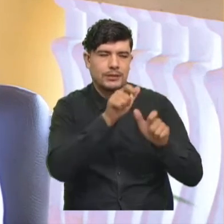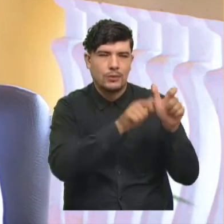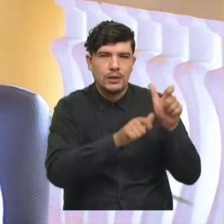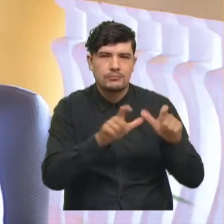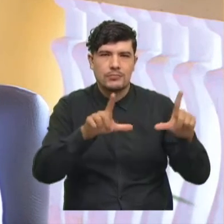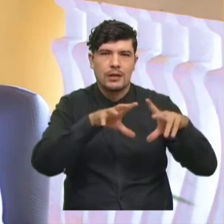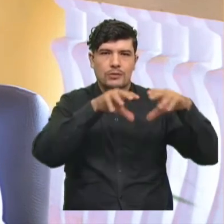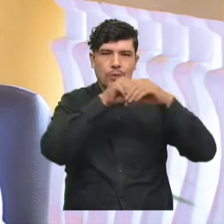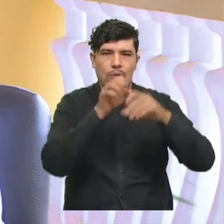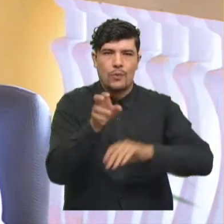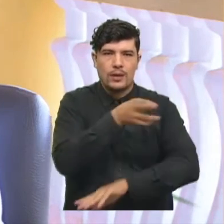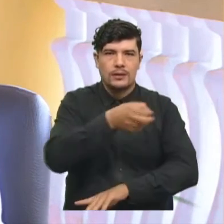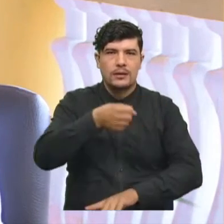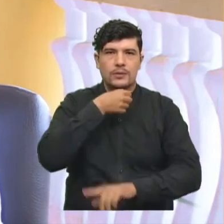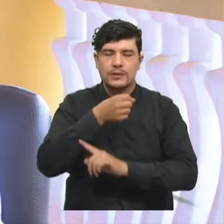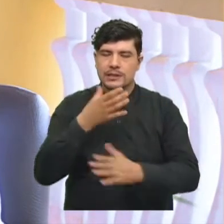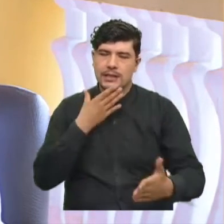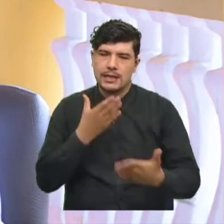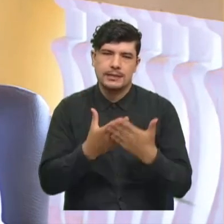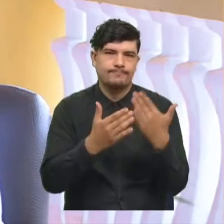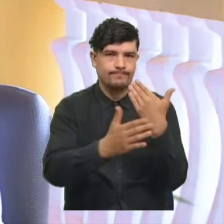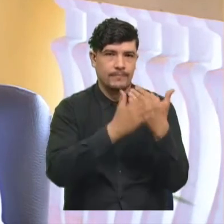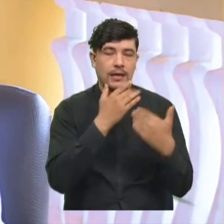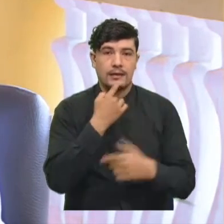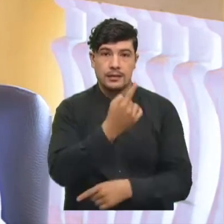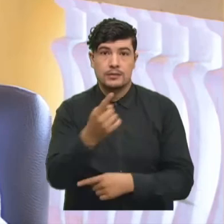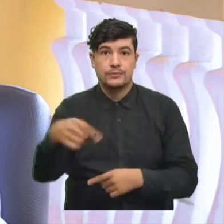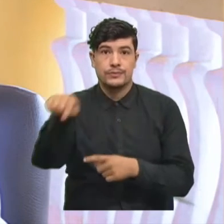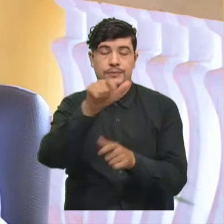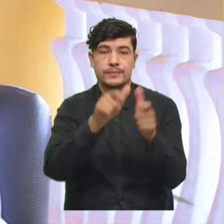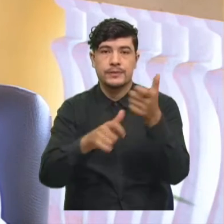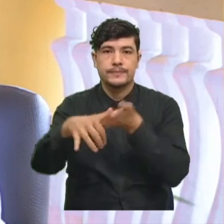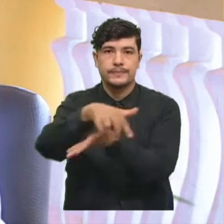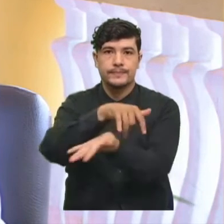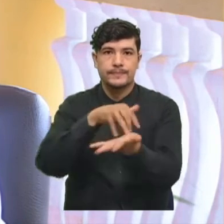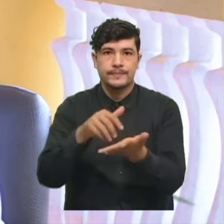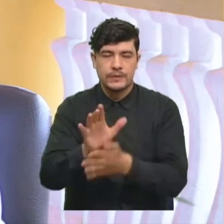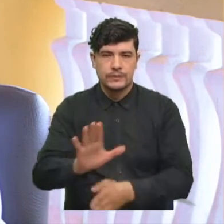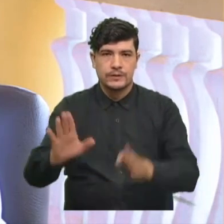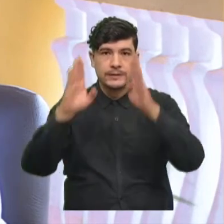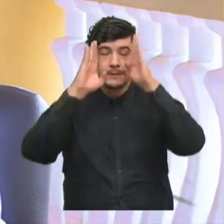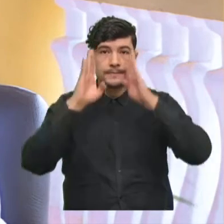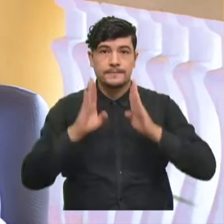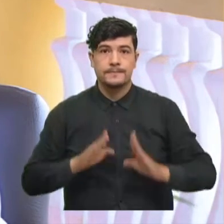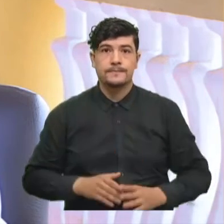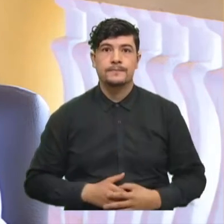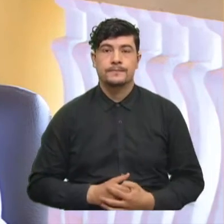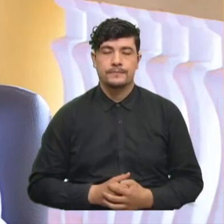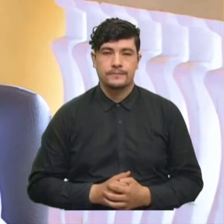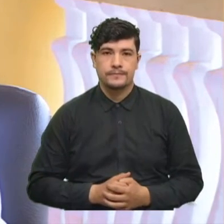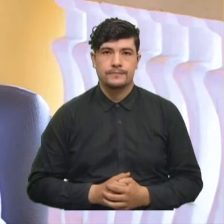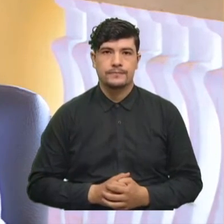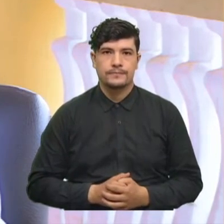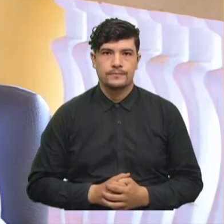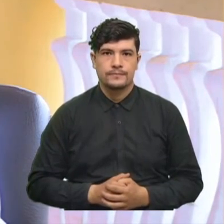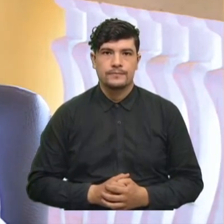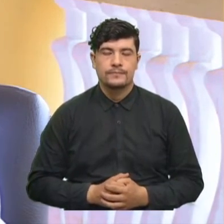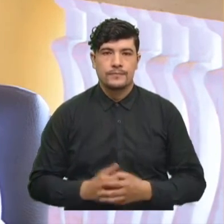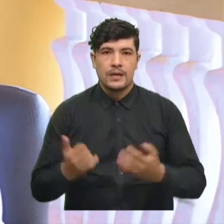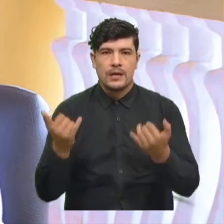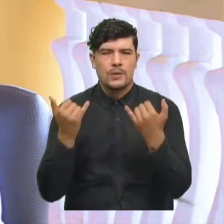gracias por la invitación y decirles a todos los santandereanos y a quienes escuchan yo creo que en estos momentos de